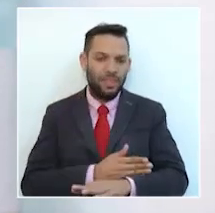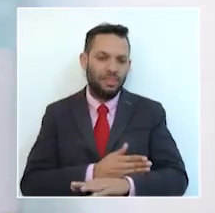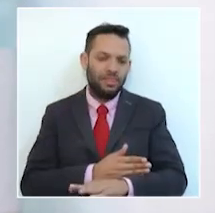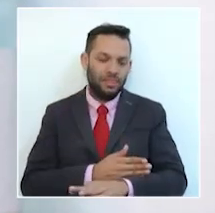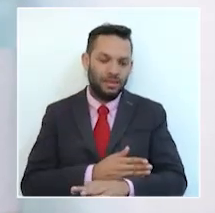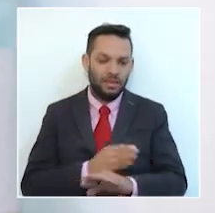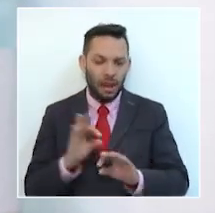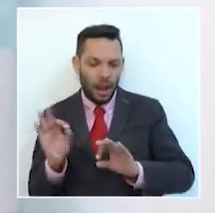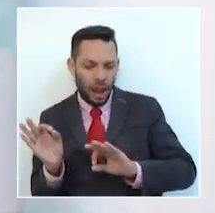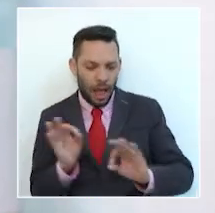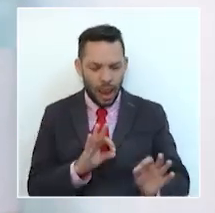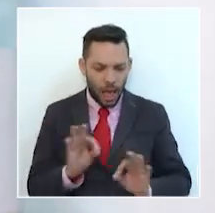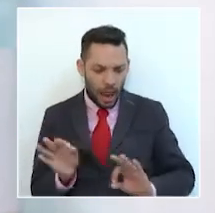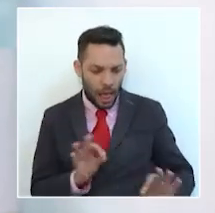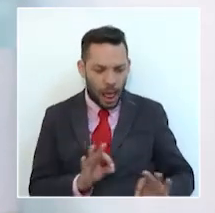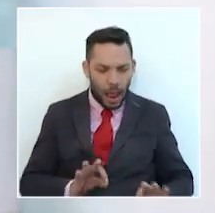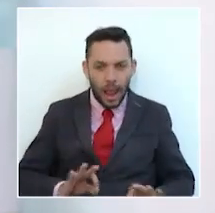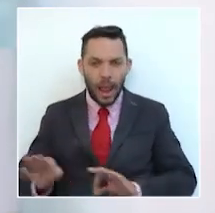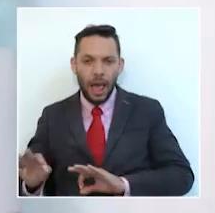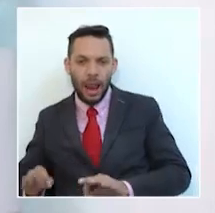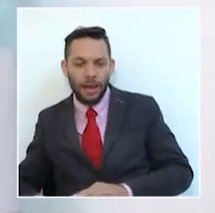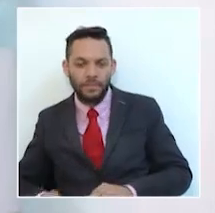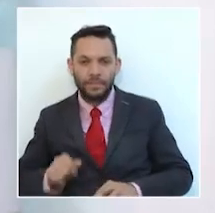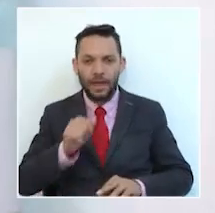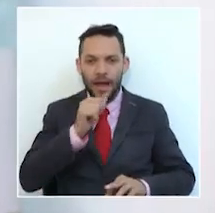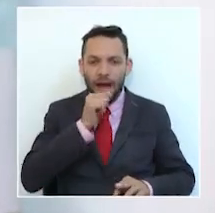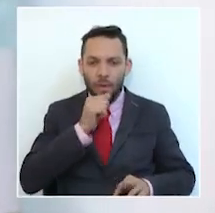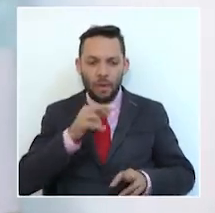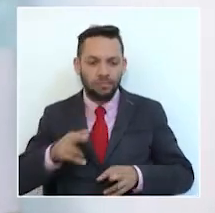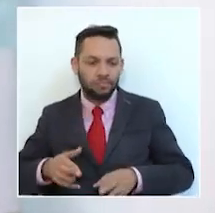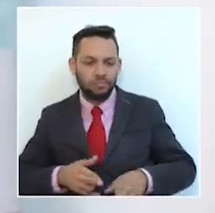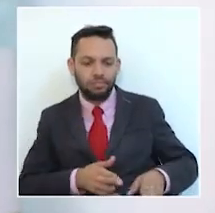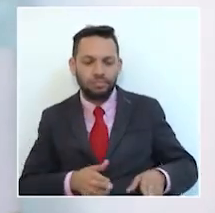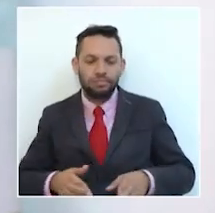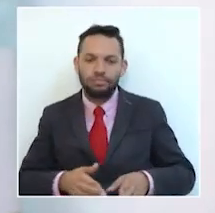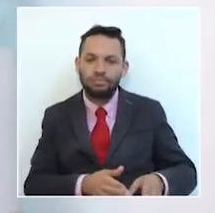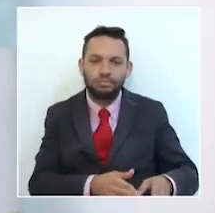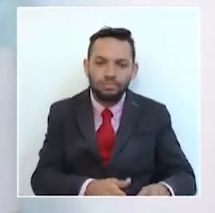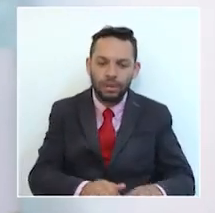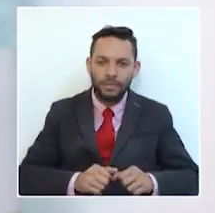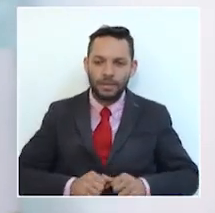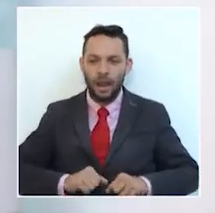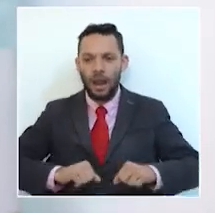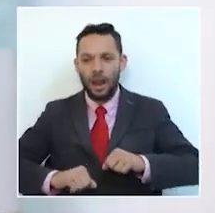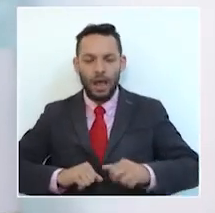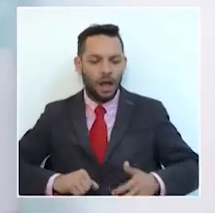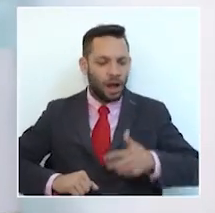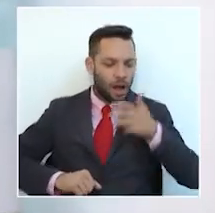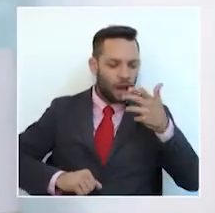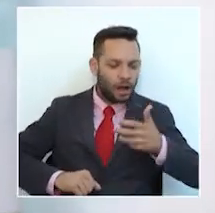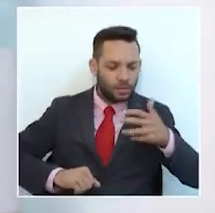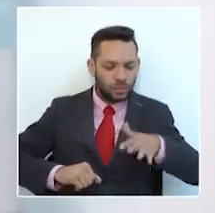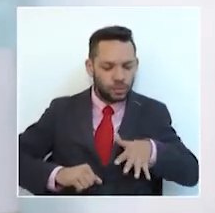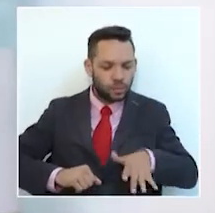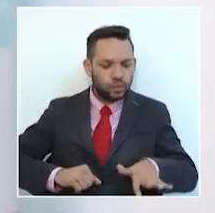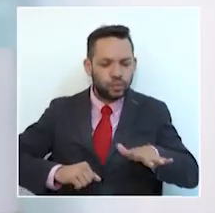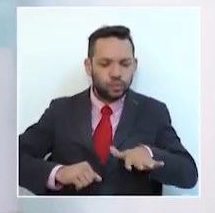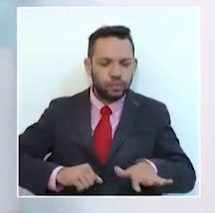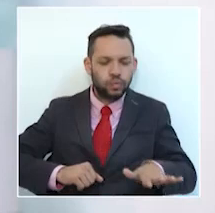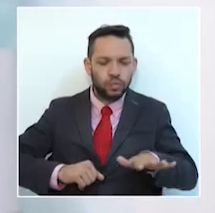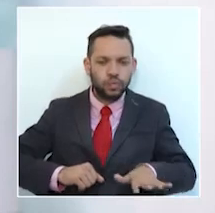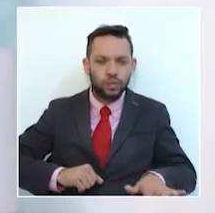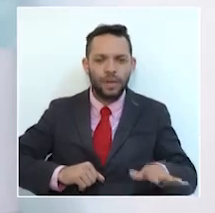termales las aguas de mar los pelones el termalismo es son productos no invasivos